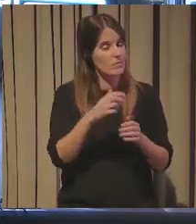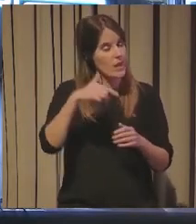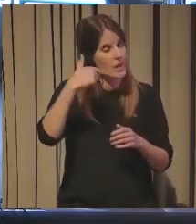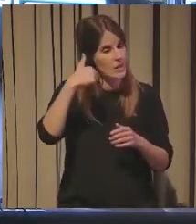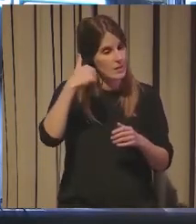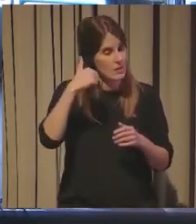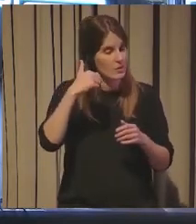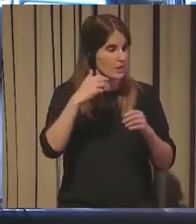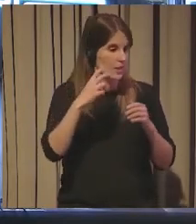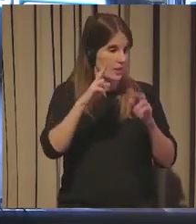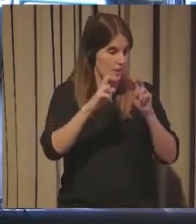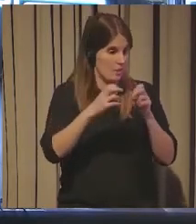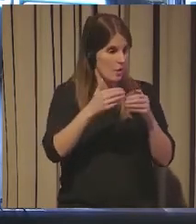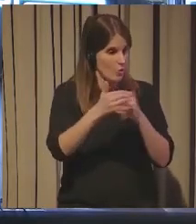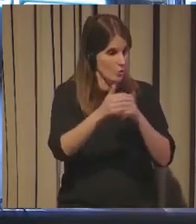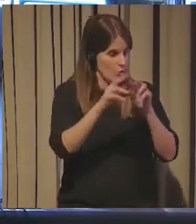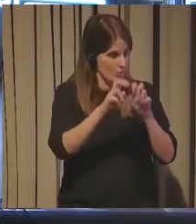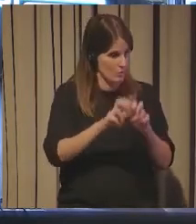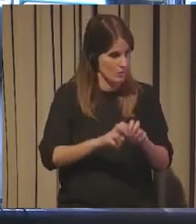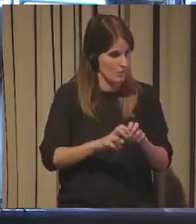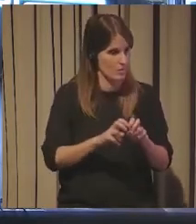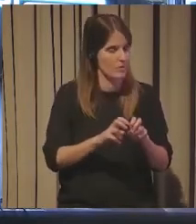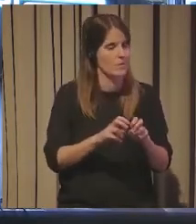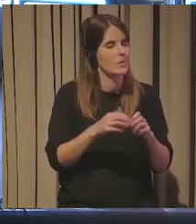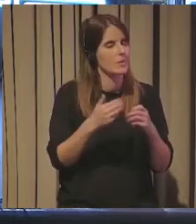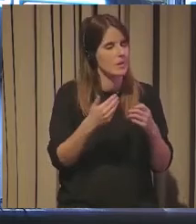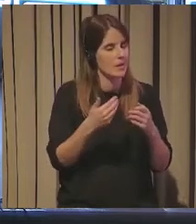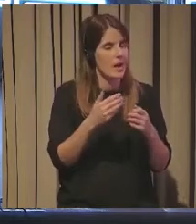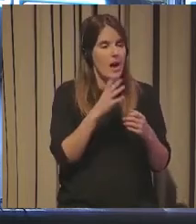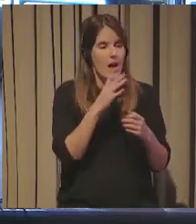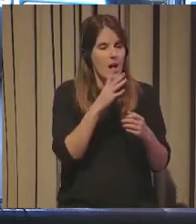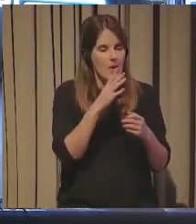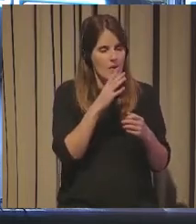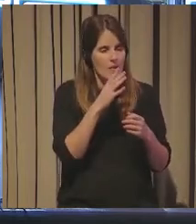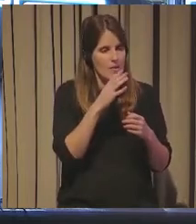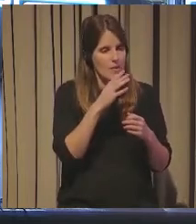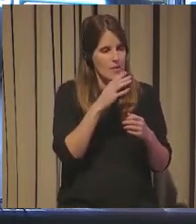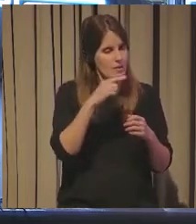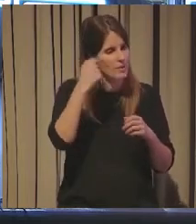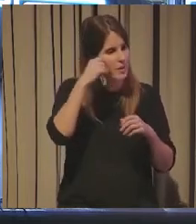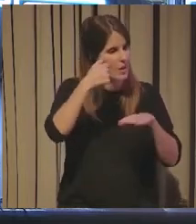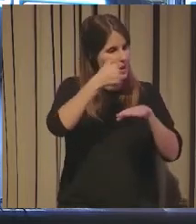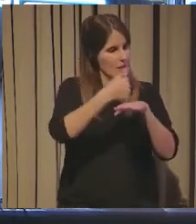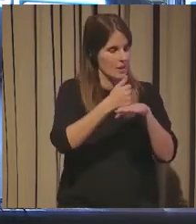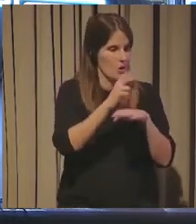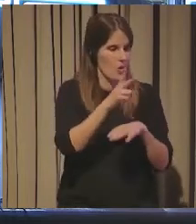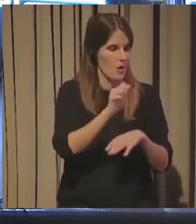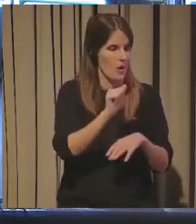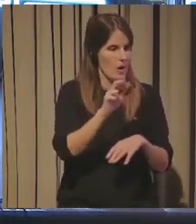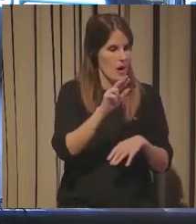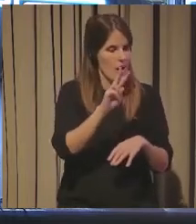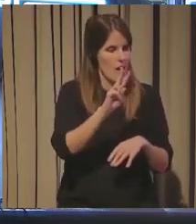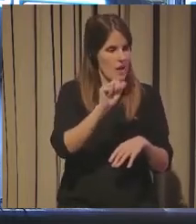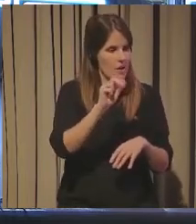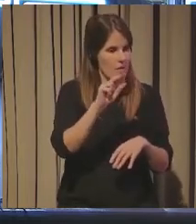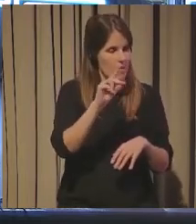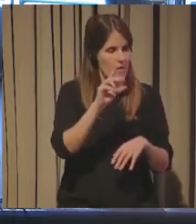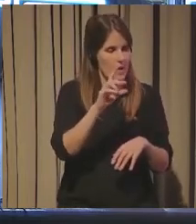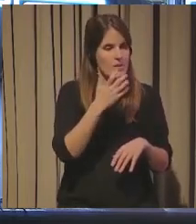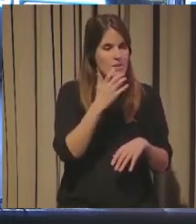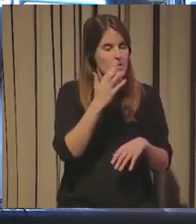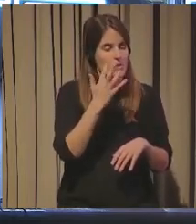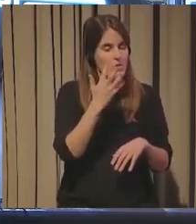de Massachusetts y ahora es catedrático de la Universidad de Harvard. Si conocéis la